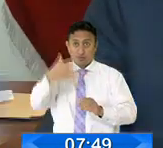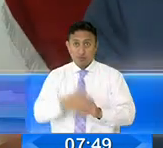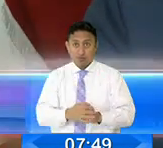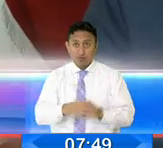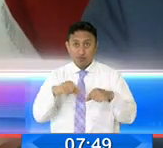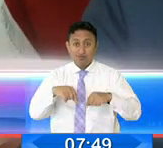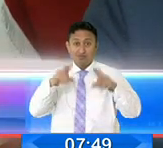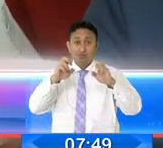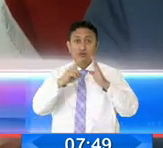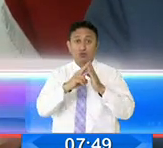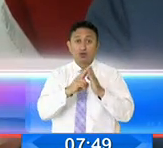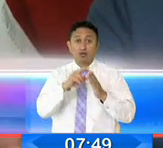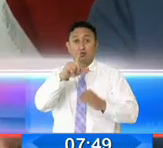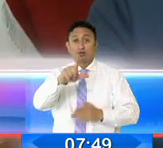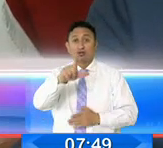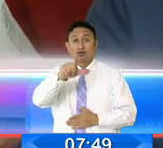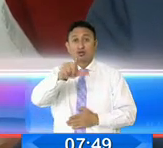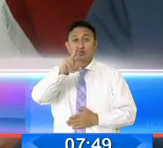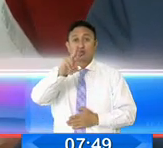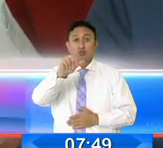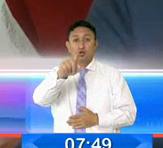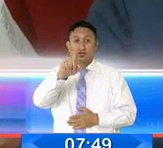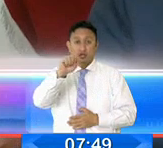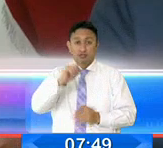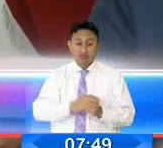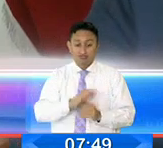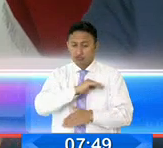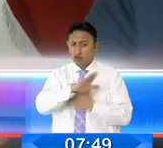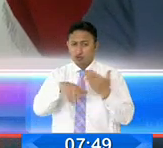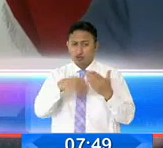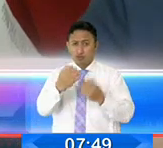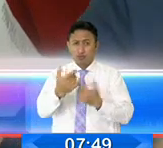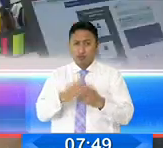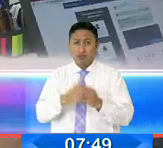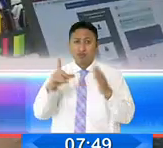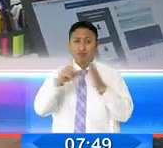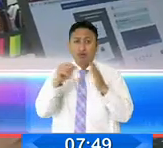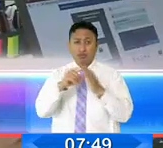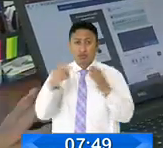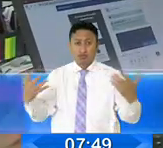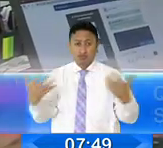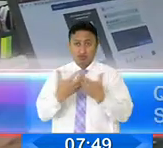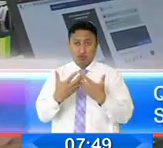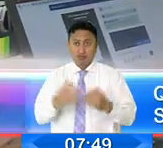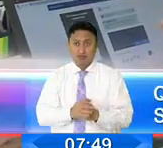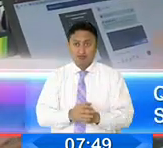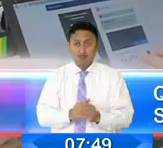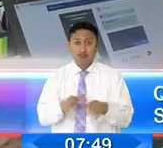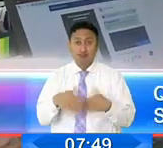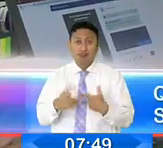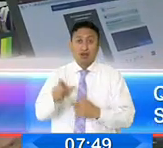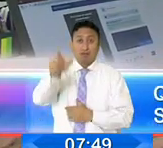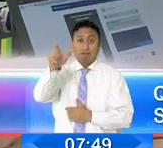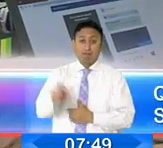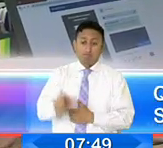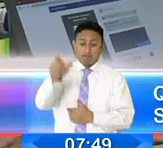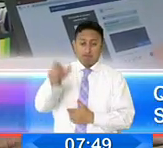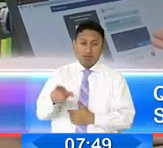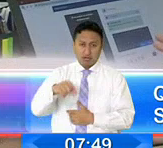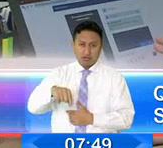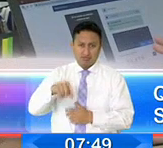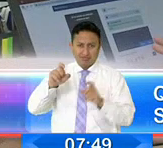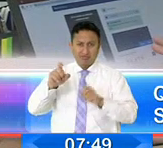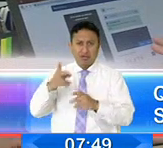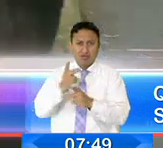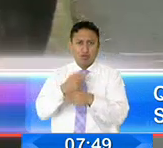tema del RUC de la LUAE, entonces toda la información va a estar cruzada también con el SRI. El trámite lo podrán realizar aquellas personas relacionadas con el